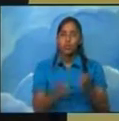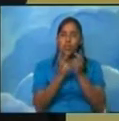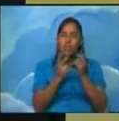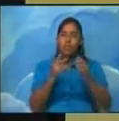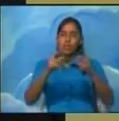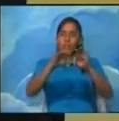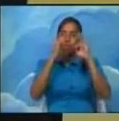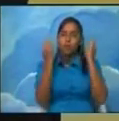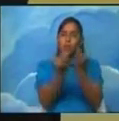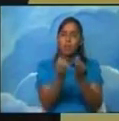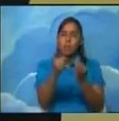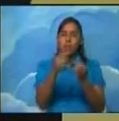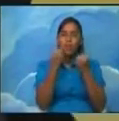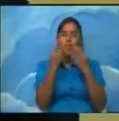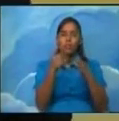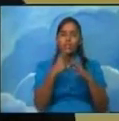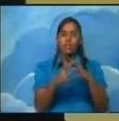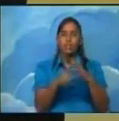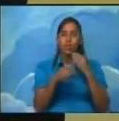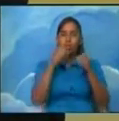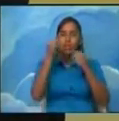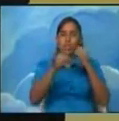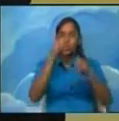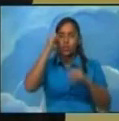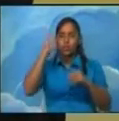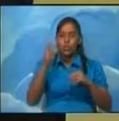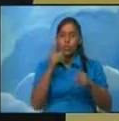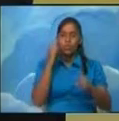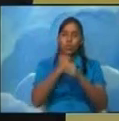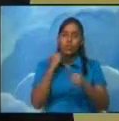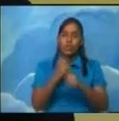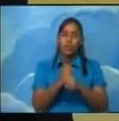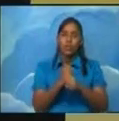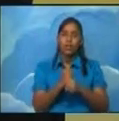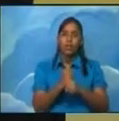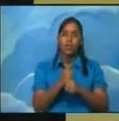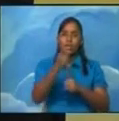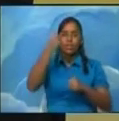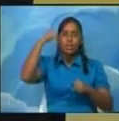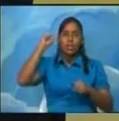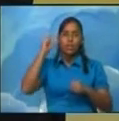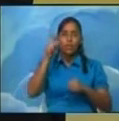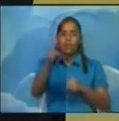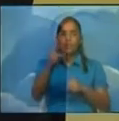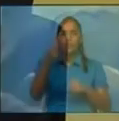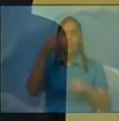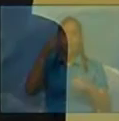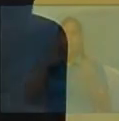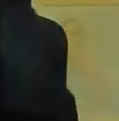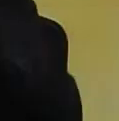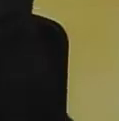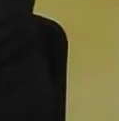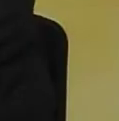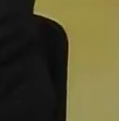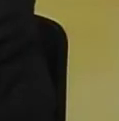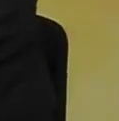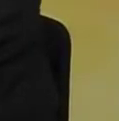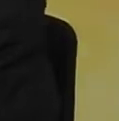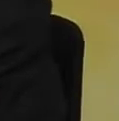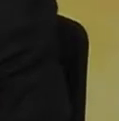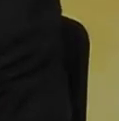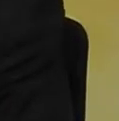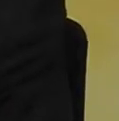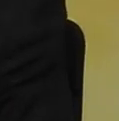hogar, cuántas cosas ha hecho Dios en su trabajo. ¿Se acuerda usted de darle gracias a Dios? Tenemos que